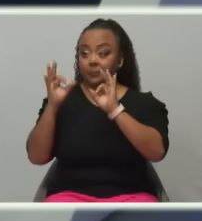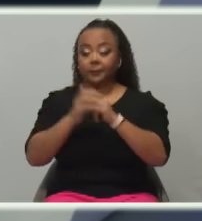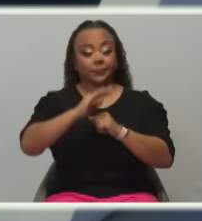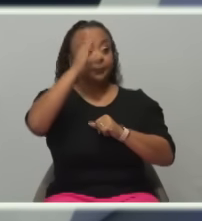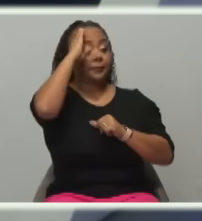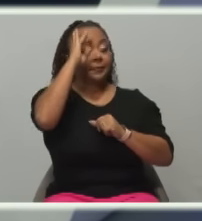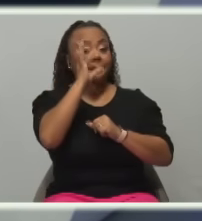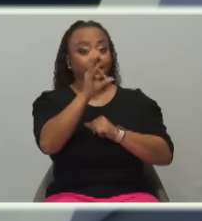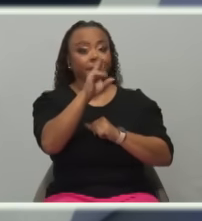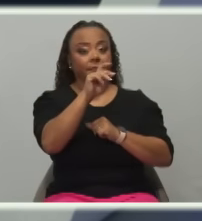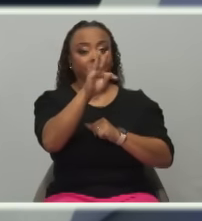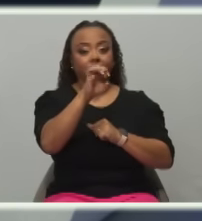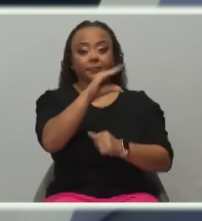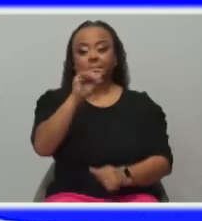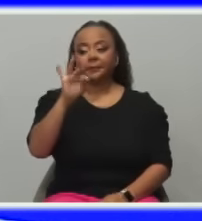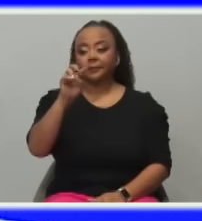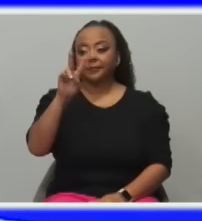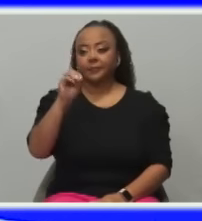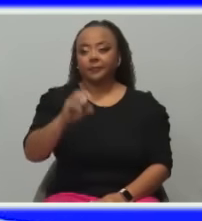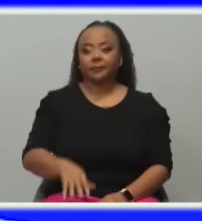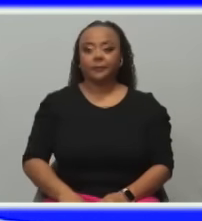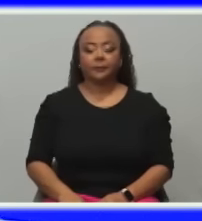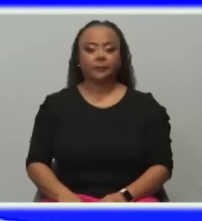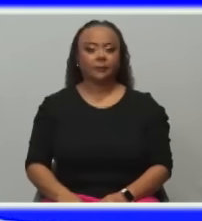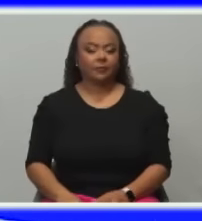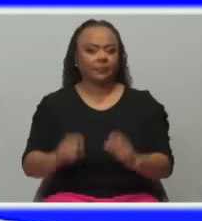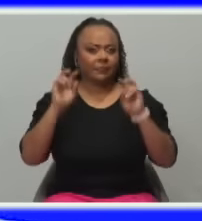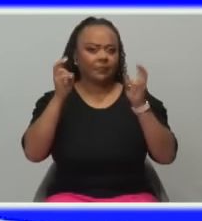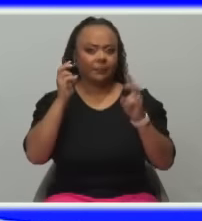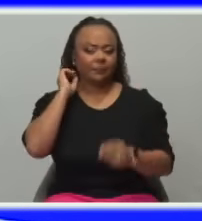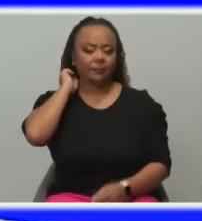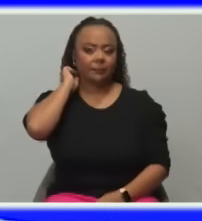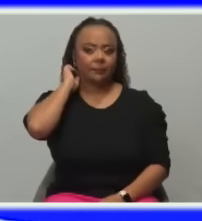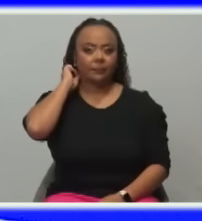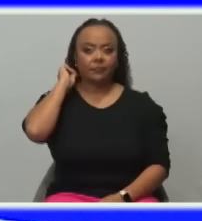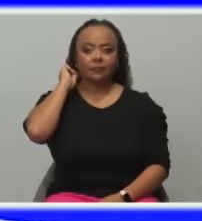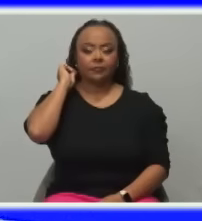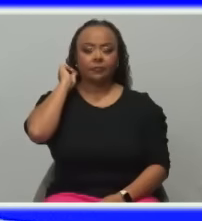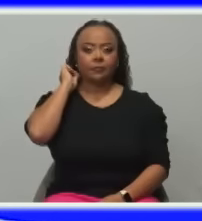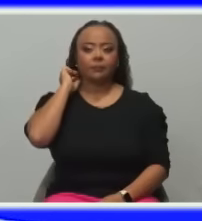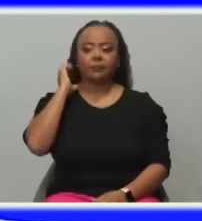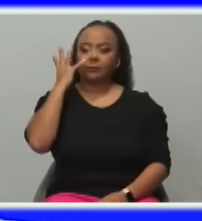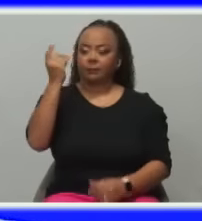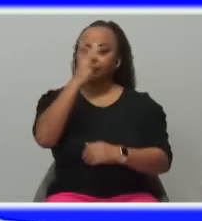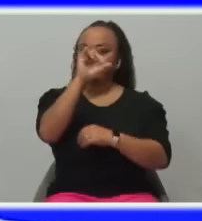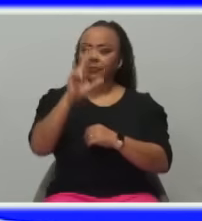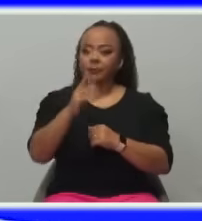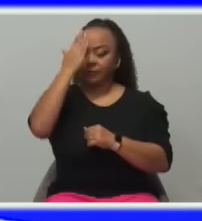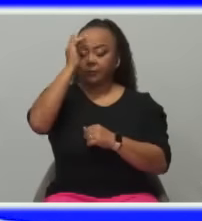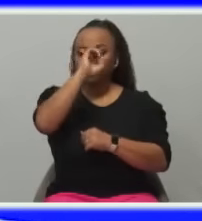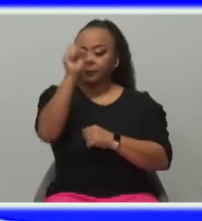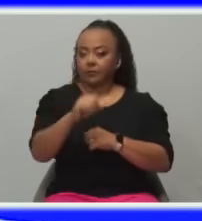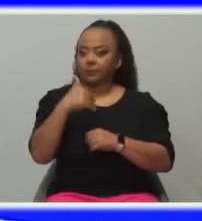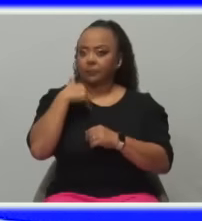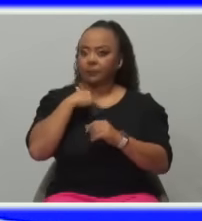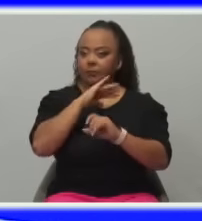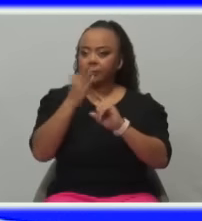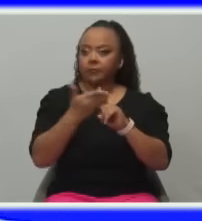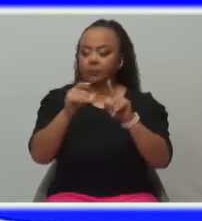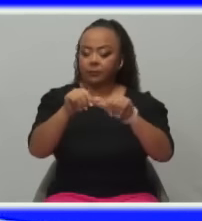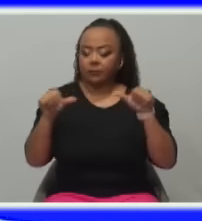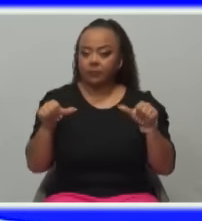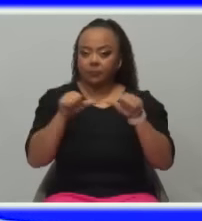Muy bien Monte Tabo pues definitivamente que es tema eh incluso fuera de Costa Rica o sea porque saprisa tiene su repercusión en el